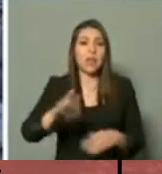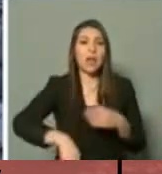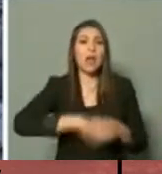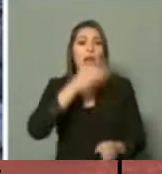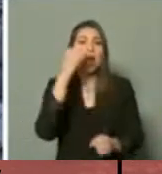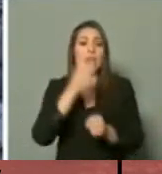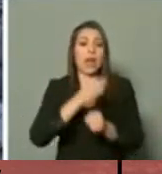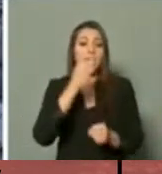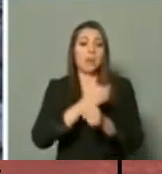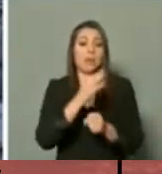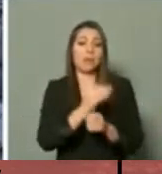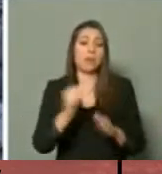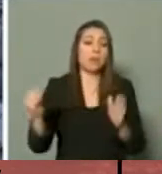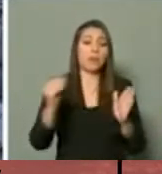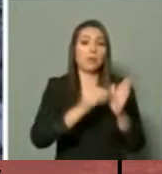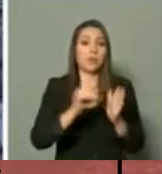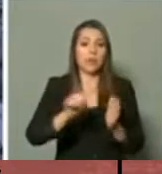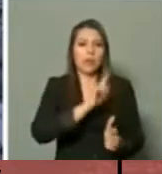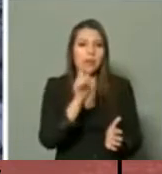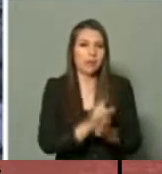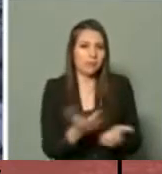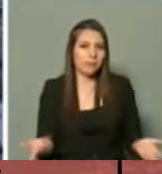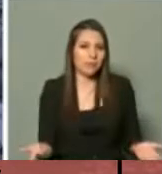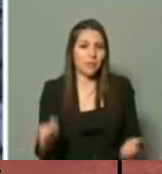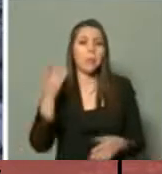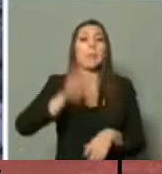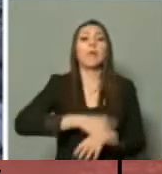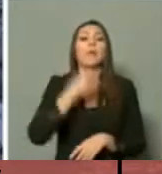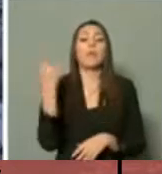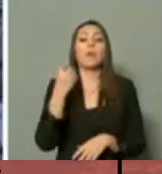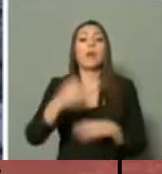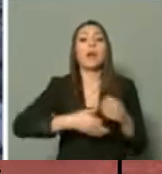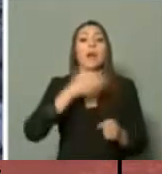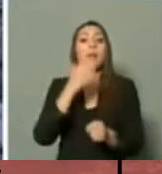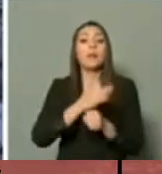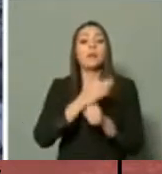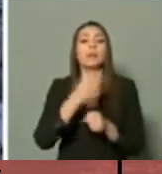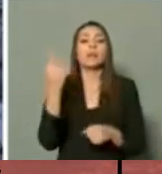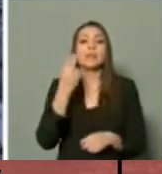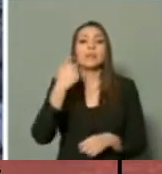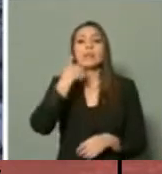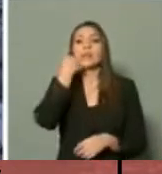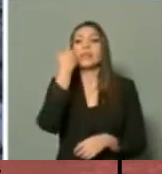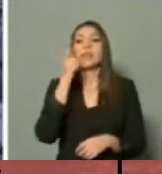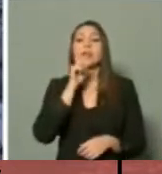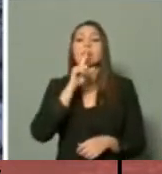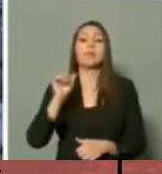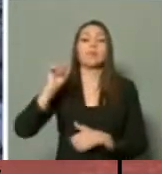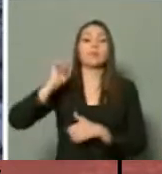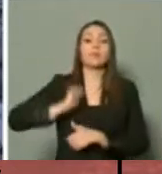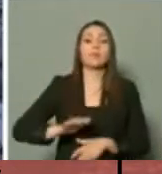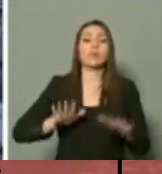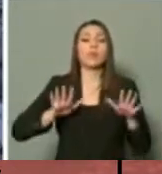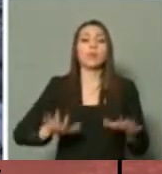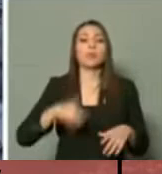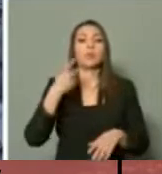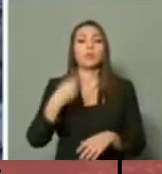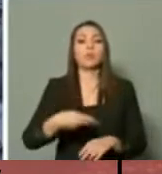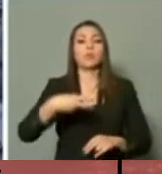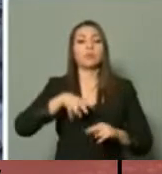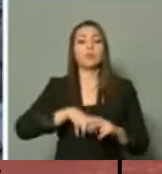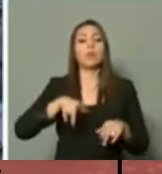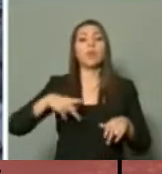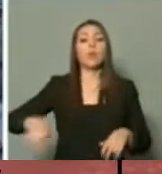hoy, con la simple y sencilla finalidad de mantenerse en estos sitios y en estos puestos por los que hoy estamos